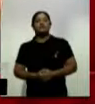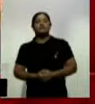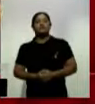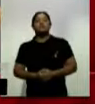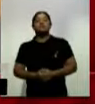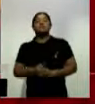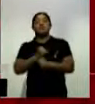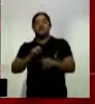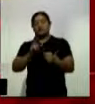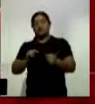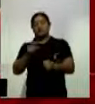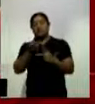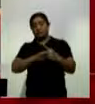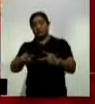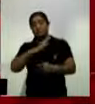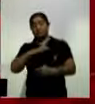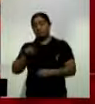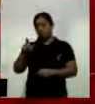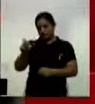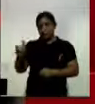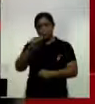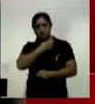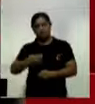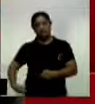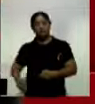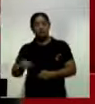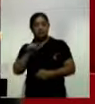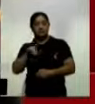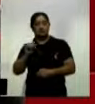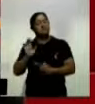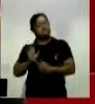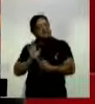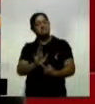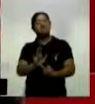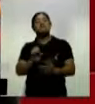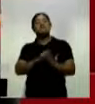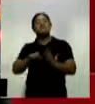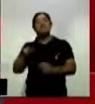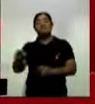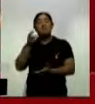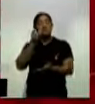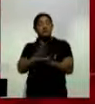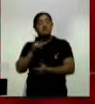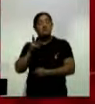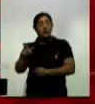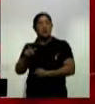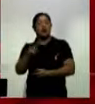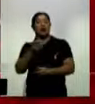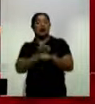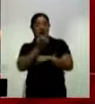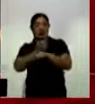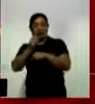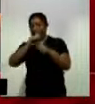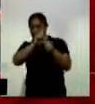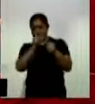El presidente Andrés Manuel López Obrador puso nuevamente como ejemplo al estado de Tlaxcala por ser el único en el país sin deuda pública contratada. El mandatario